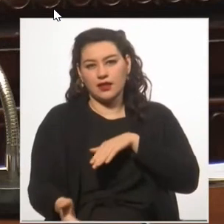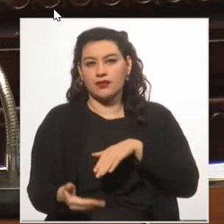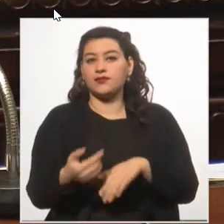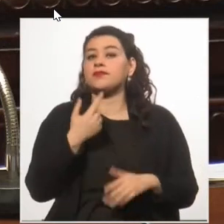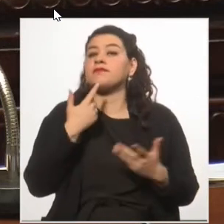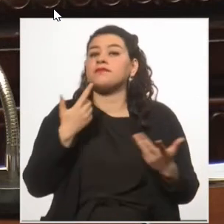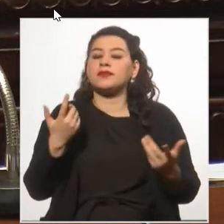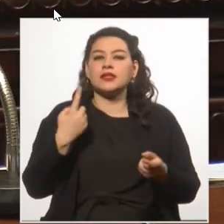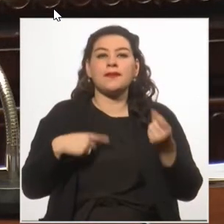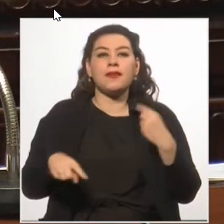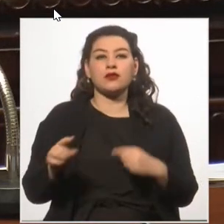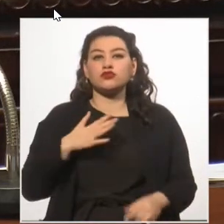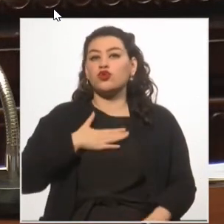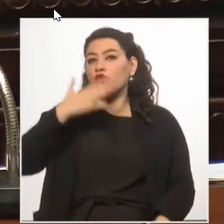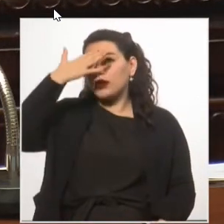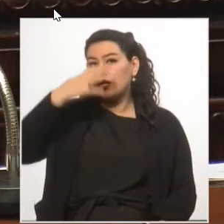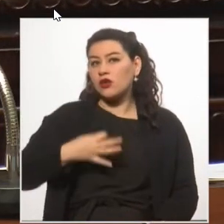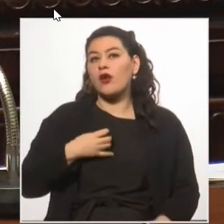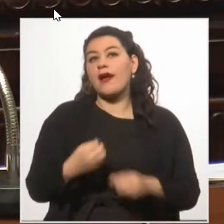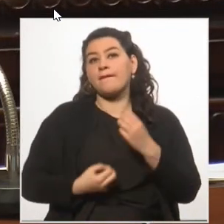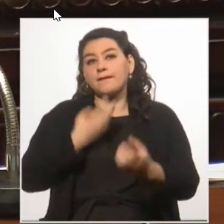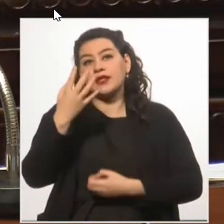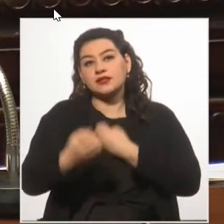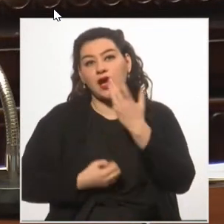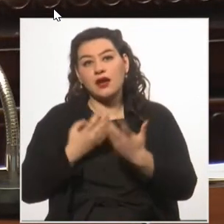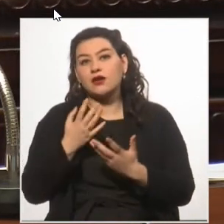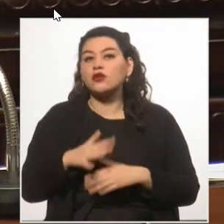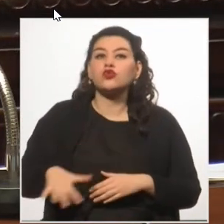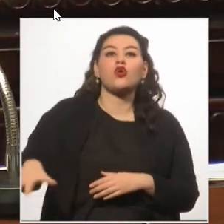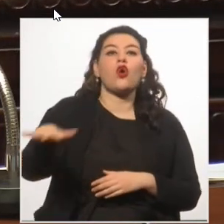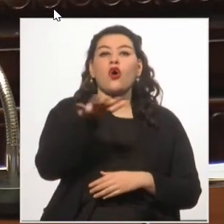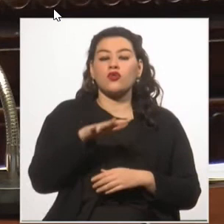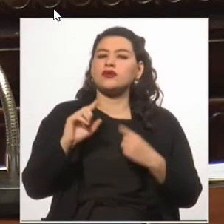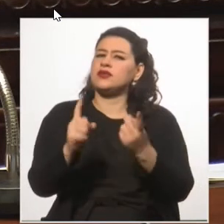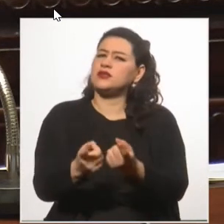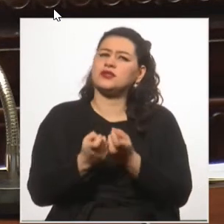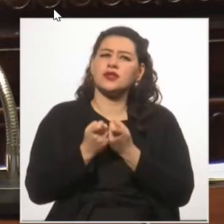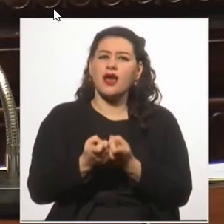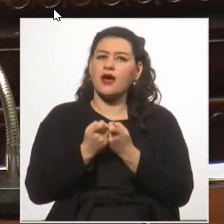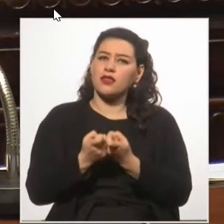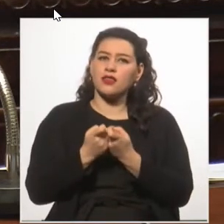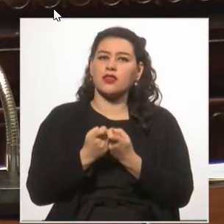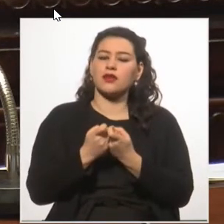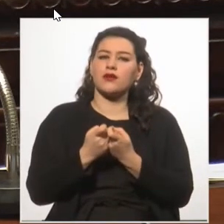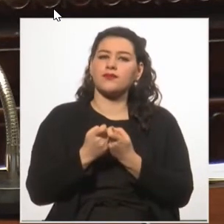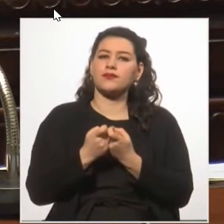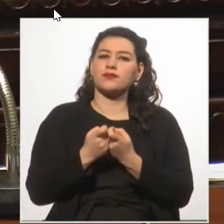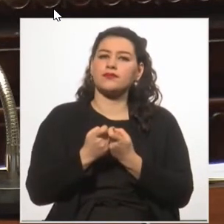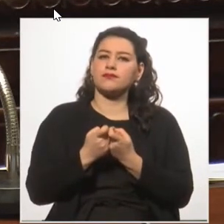Dice, sin embargo, yo creo ver expresada en todas partes la necesidad de una